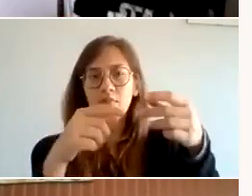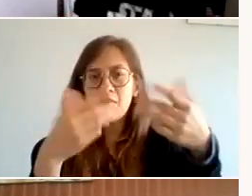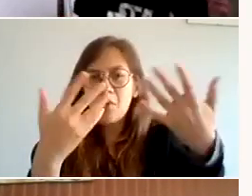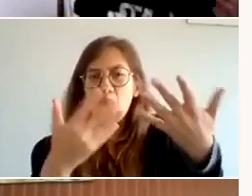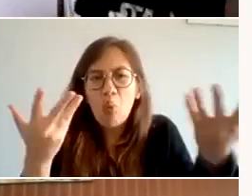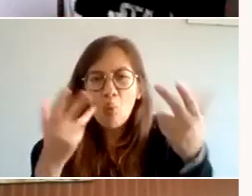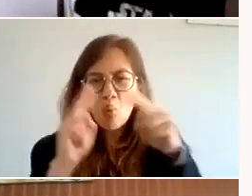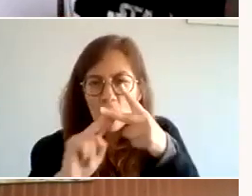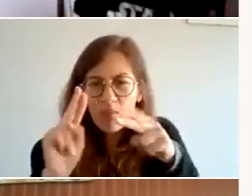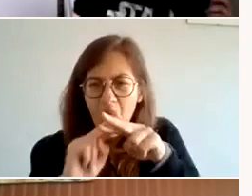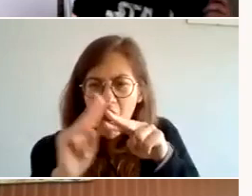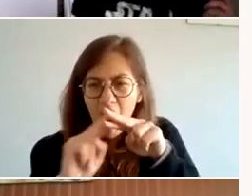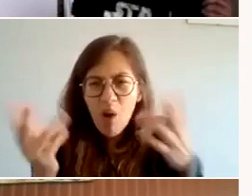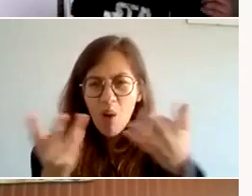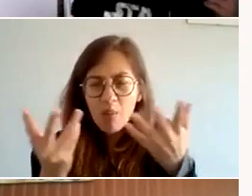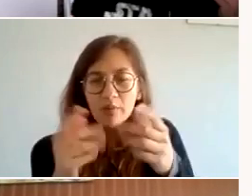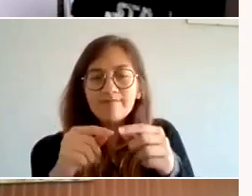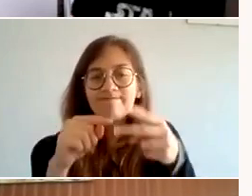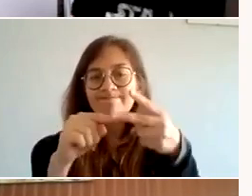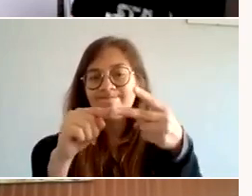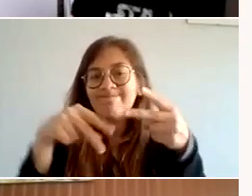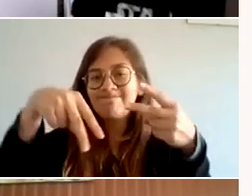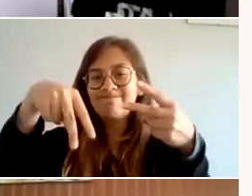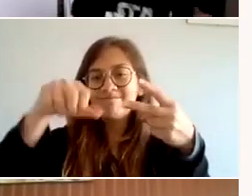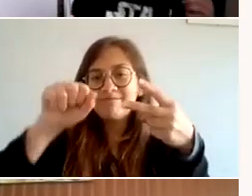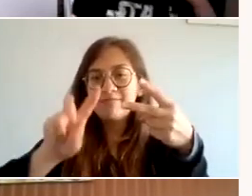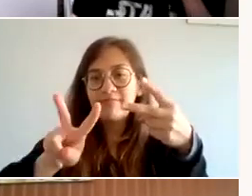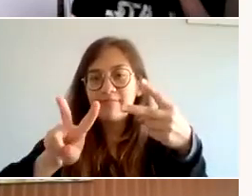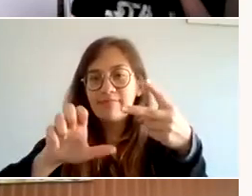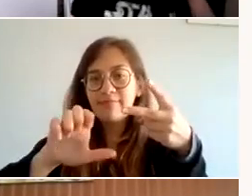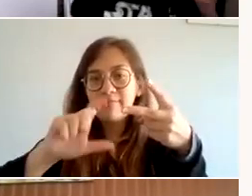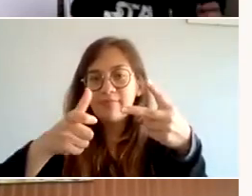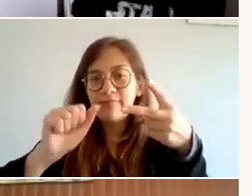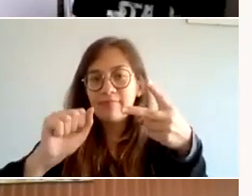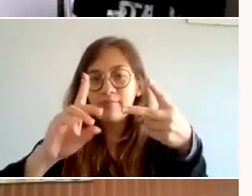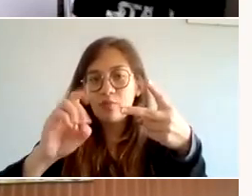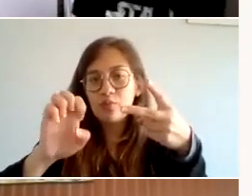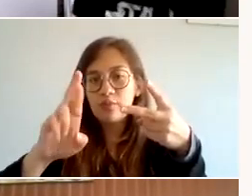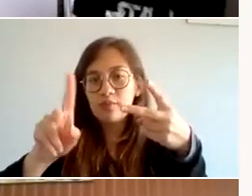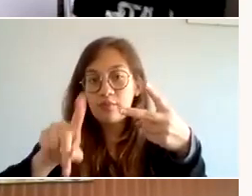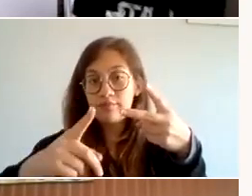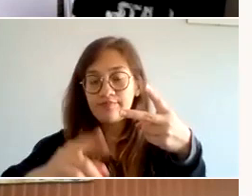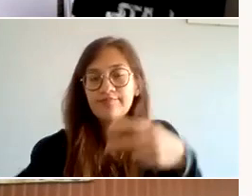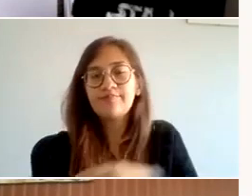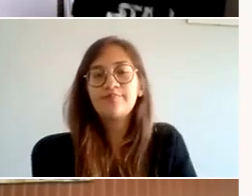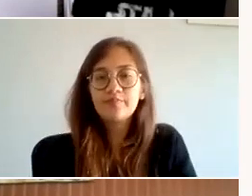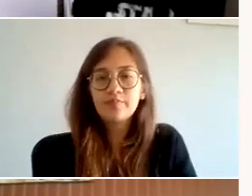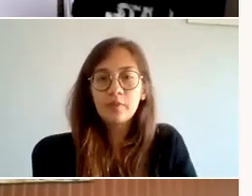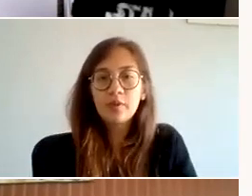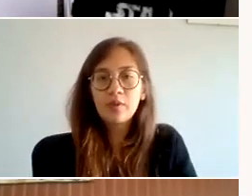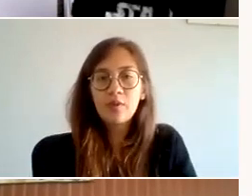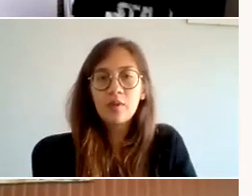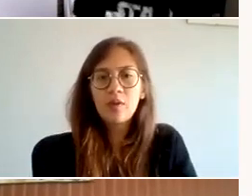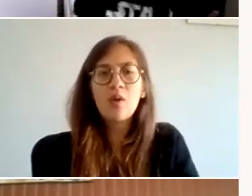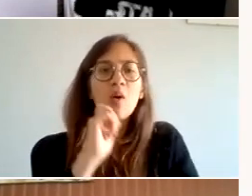utilizaron de un estudio que se liberó en febrero de este año, donde nos dice que el navegador más común que